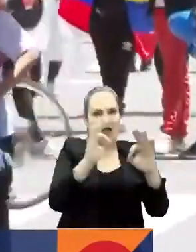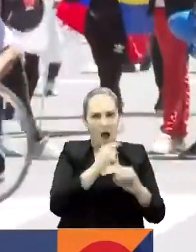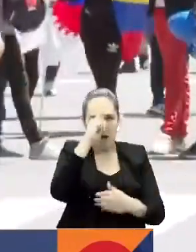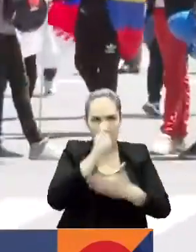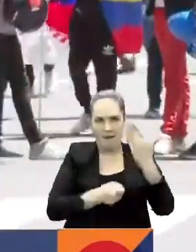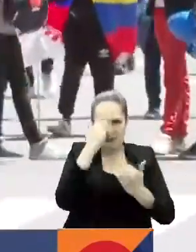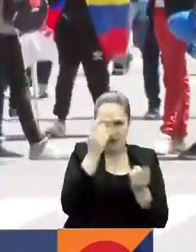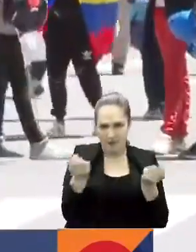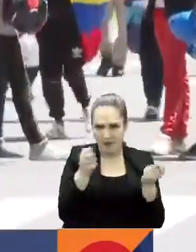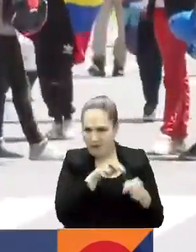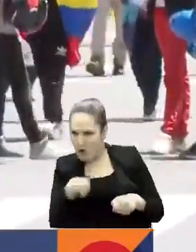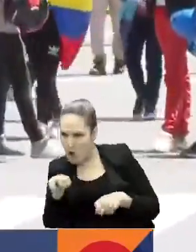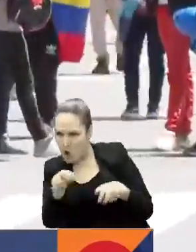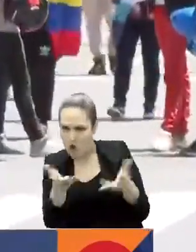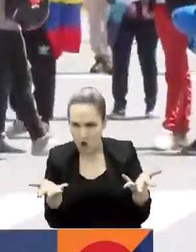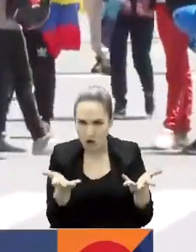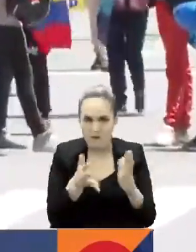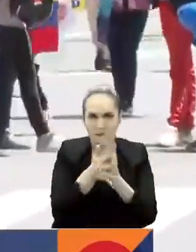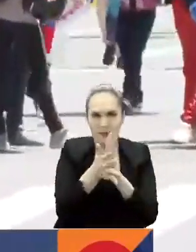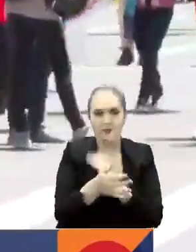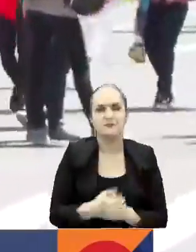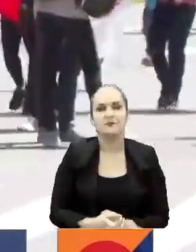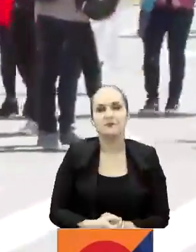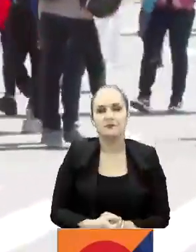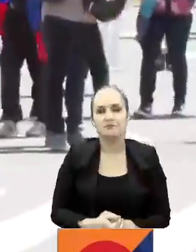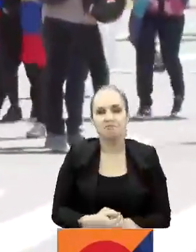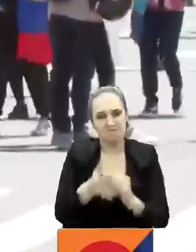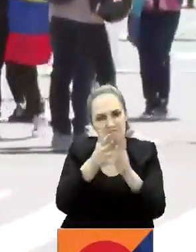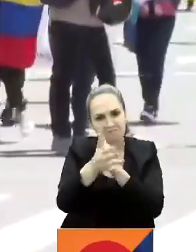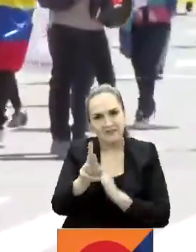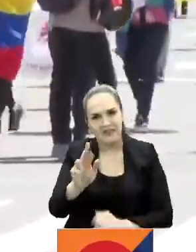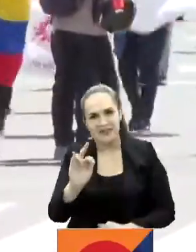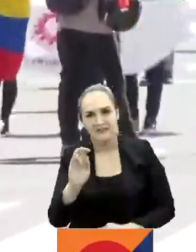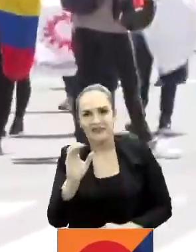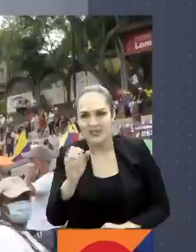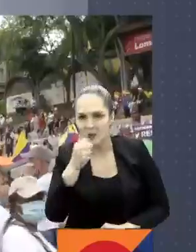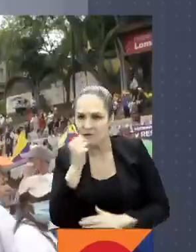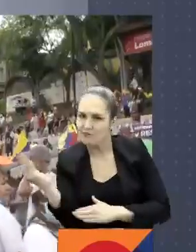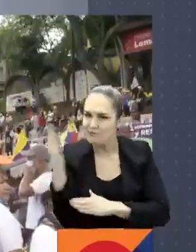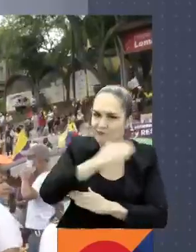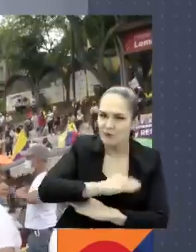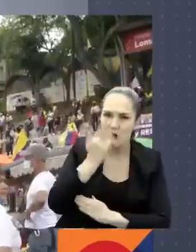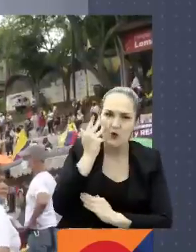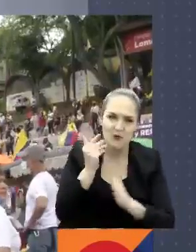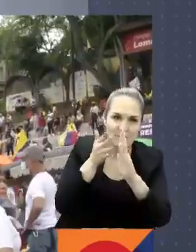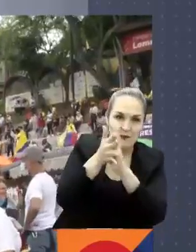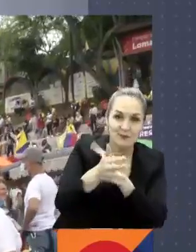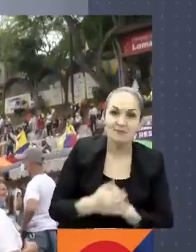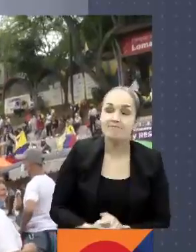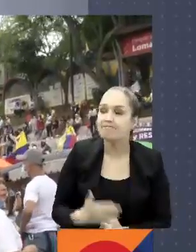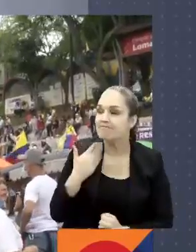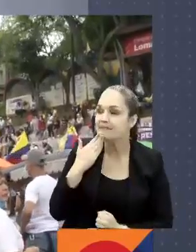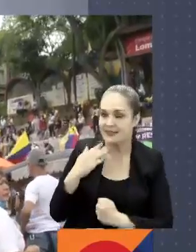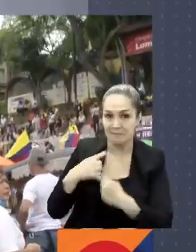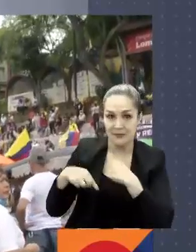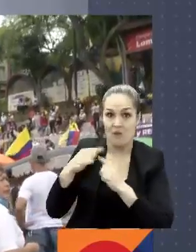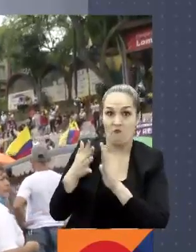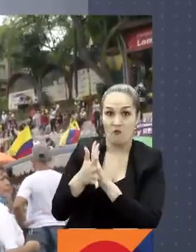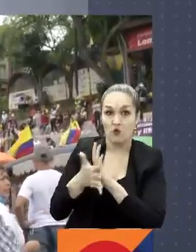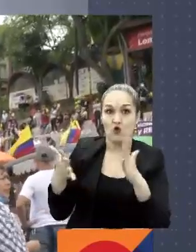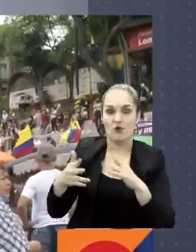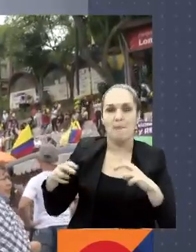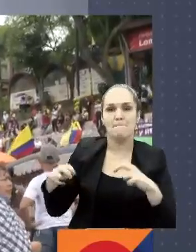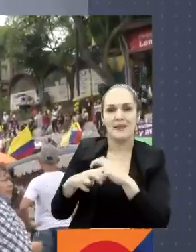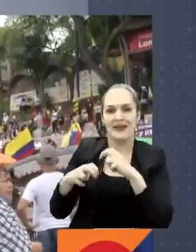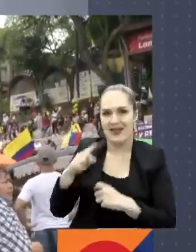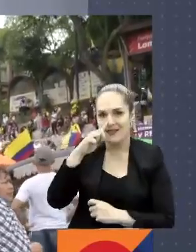sur de la capital del país. Stephanie Valencia, RTVC Noticias, conectados 24/7. Gracias, Stephanie, por este reporte desde el Parque Nacional. Y